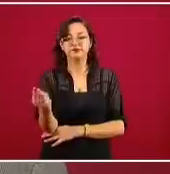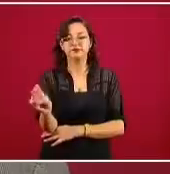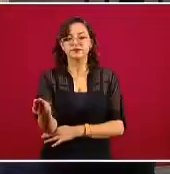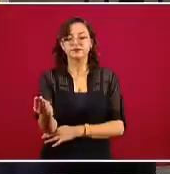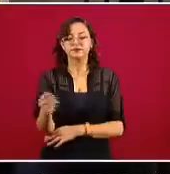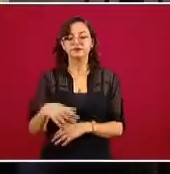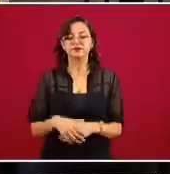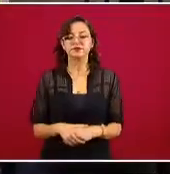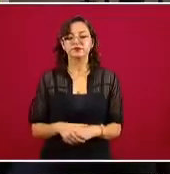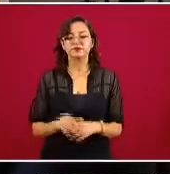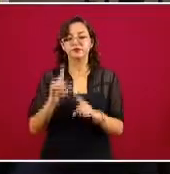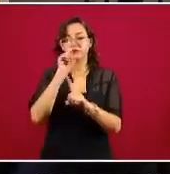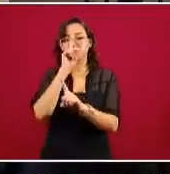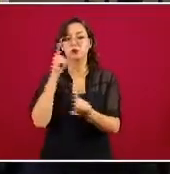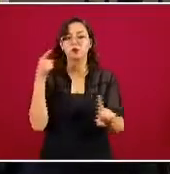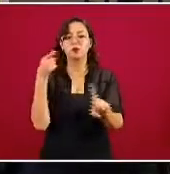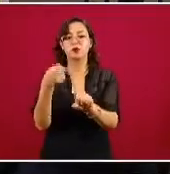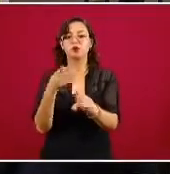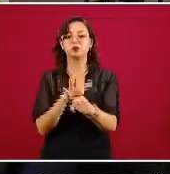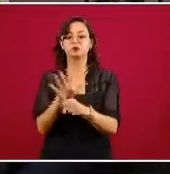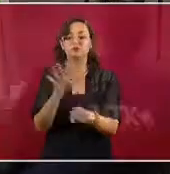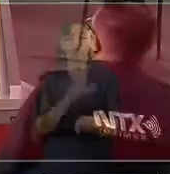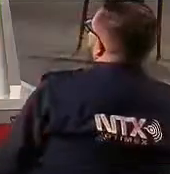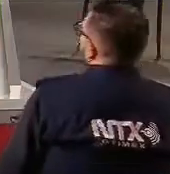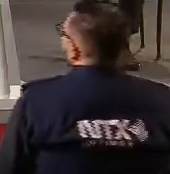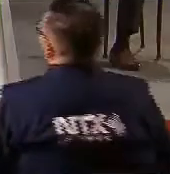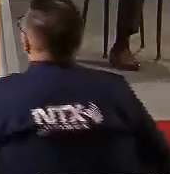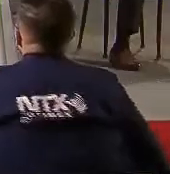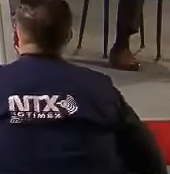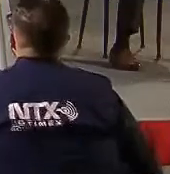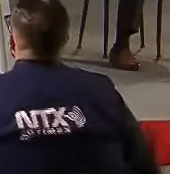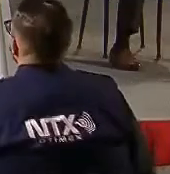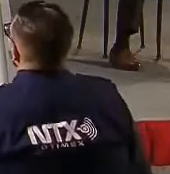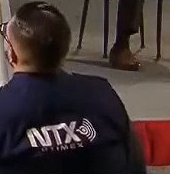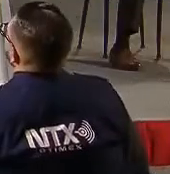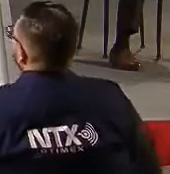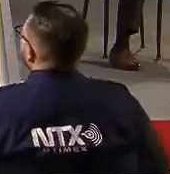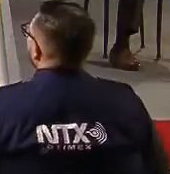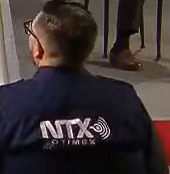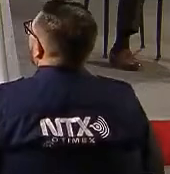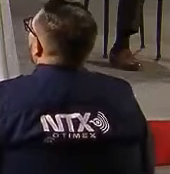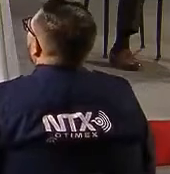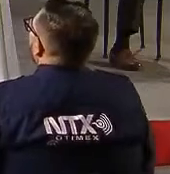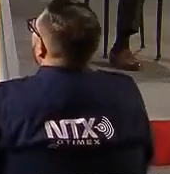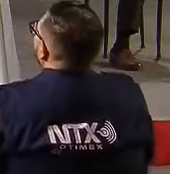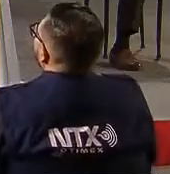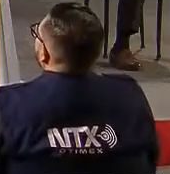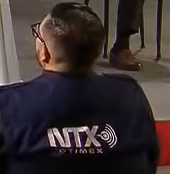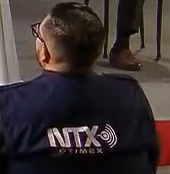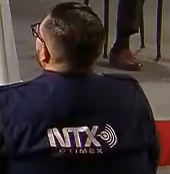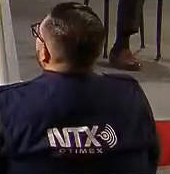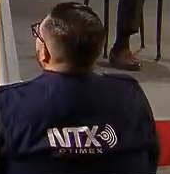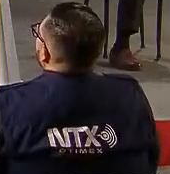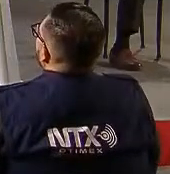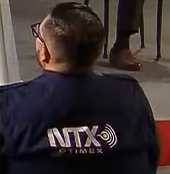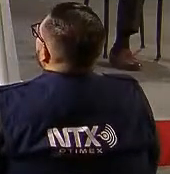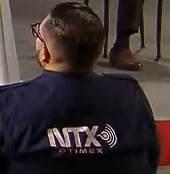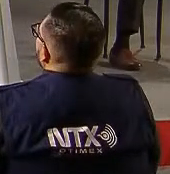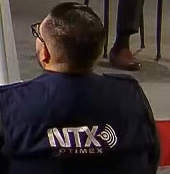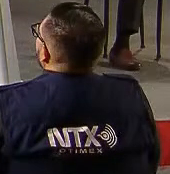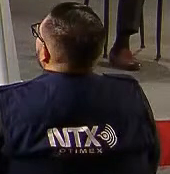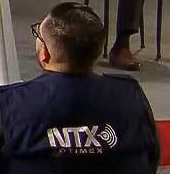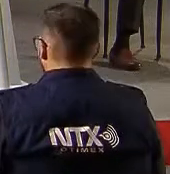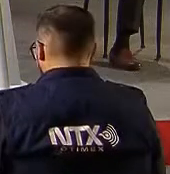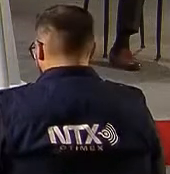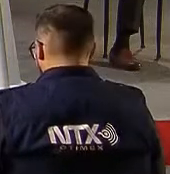con el propósito de conservar la intensidad de las medidas de mitigación que están dando resultados y que